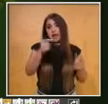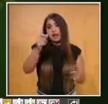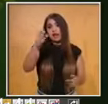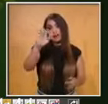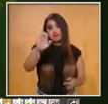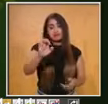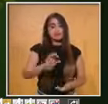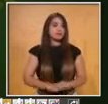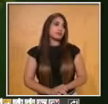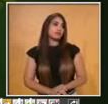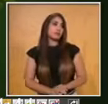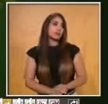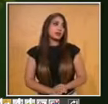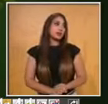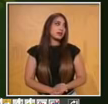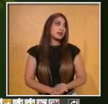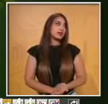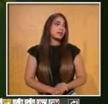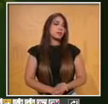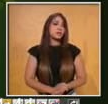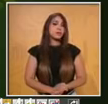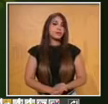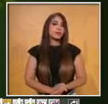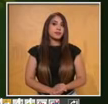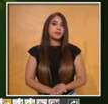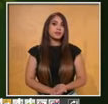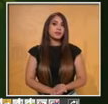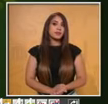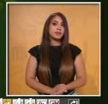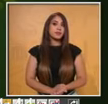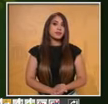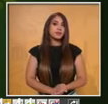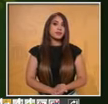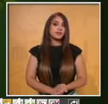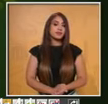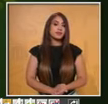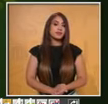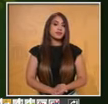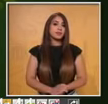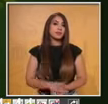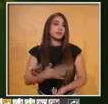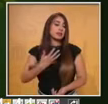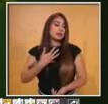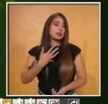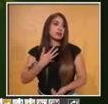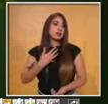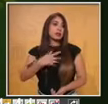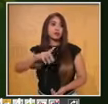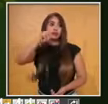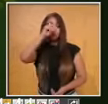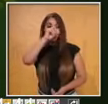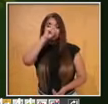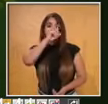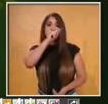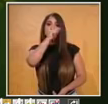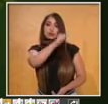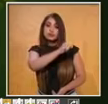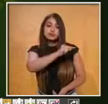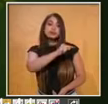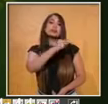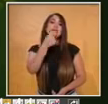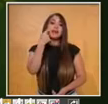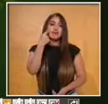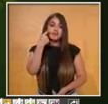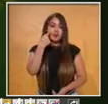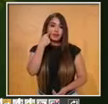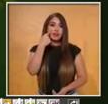Si vamos ahora. Si te das cuenta, tenías una pista en la adivinanza, debido a que la palabra eternidad, era y espacio al inicio tenían